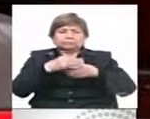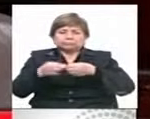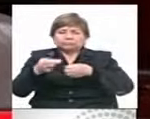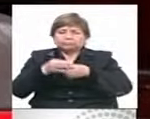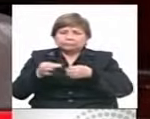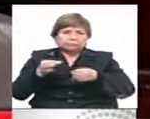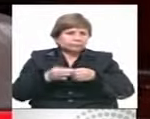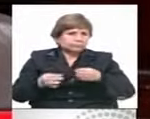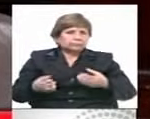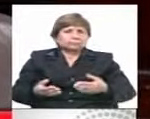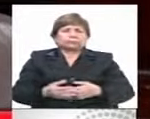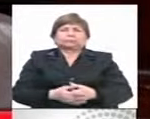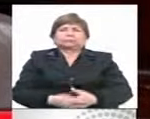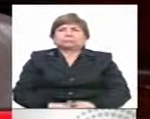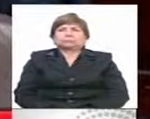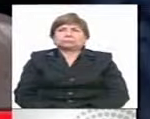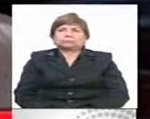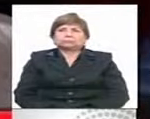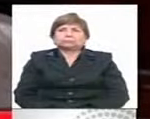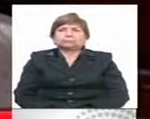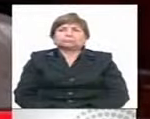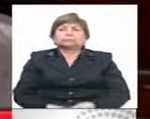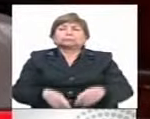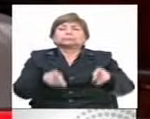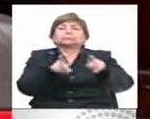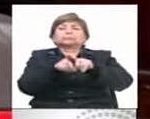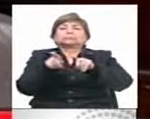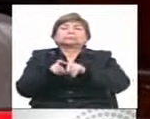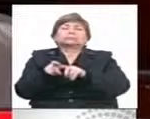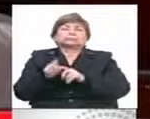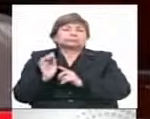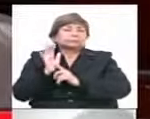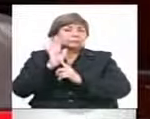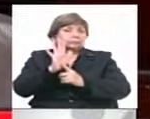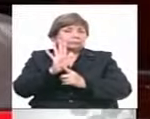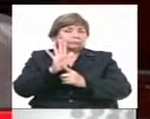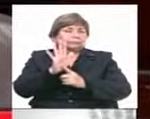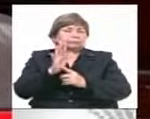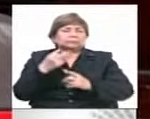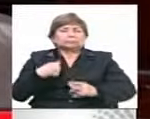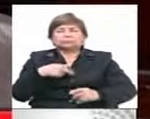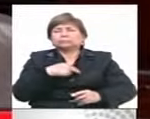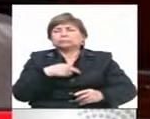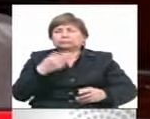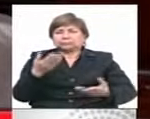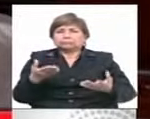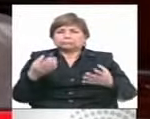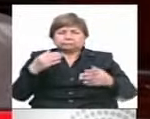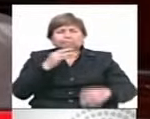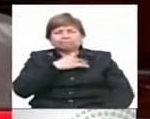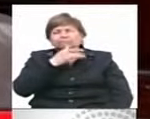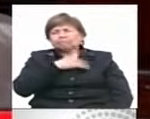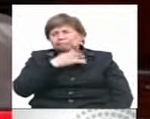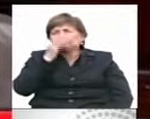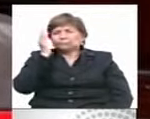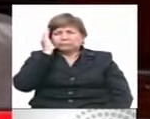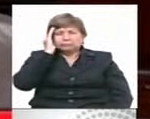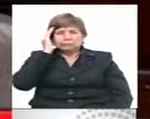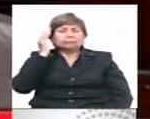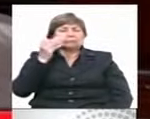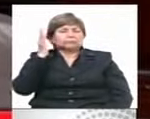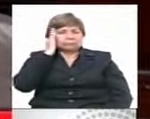provincias, y como no representa, y nosotros somos conscientes y